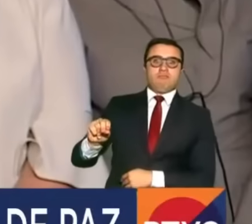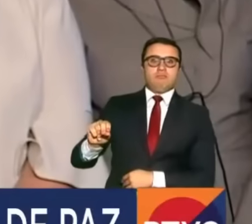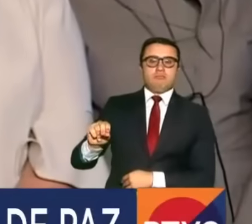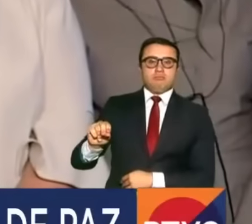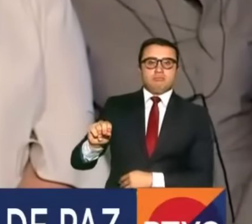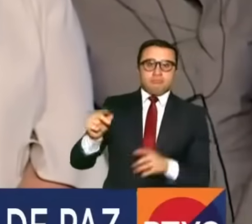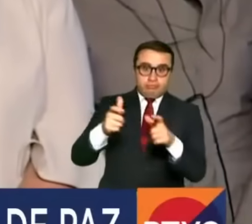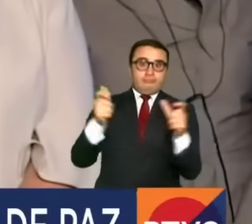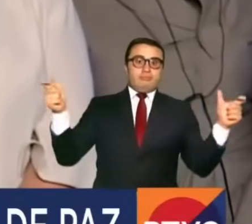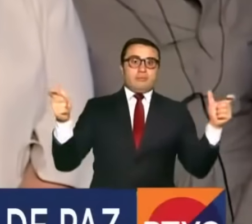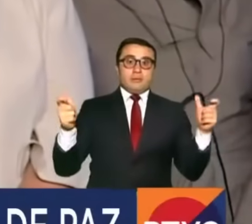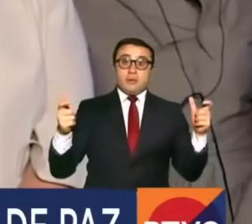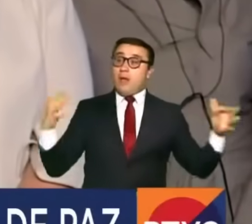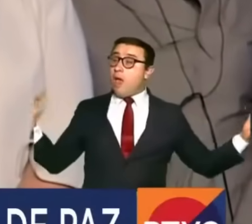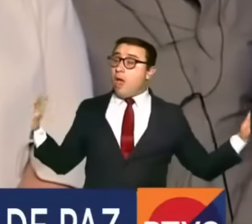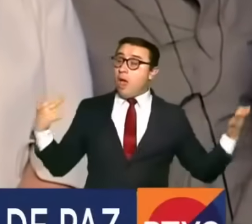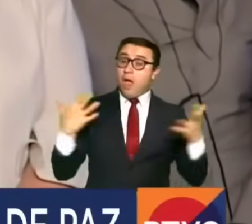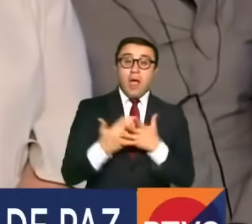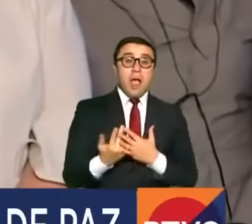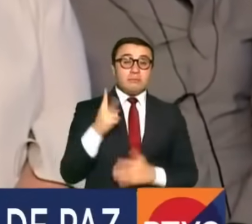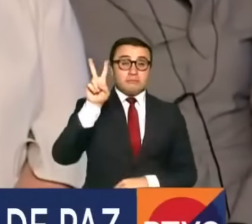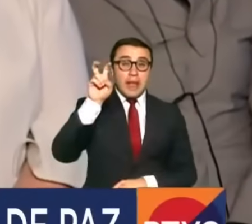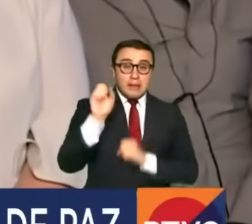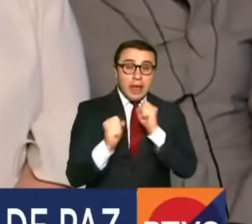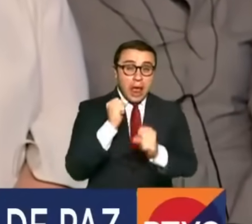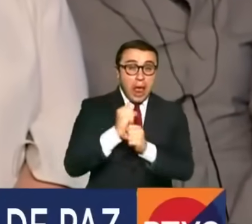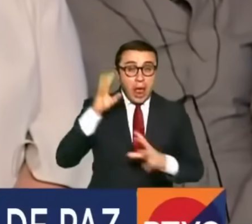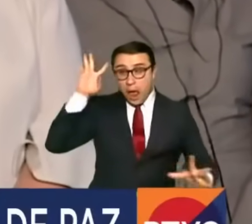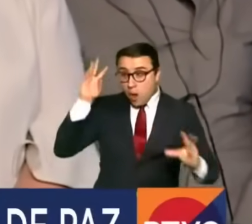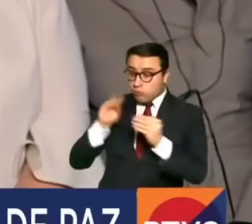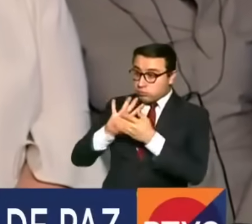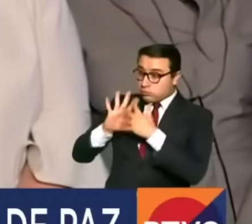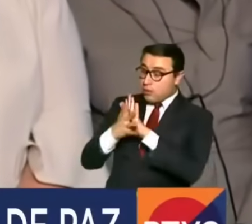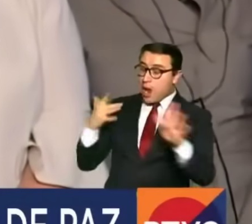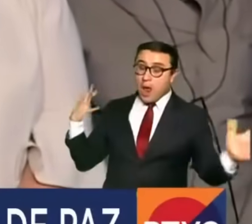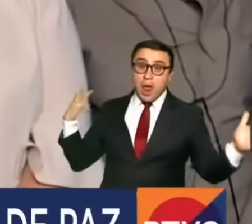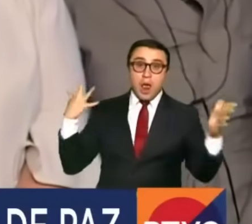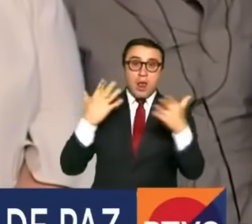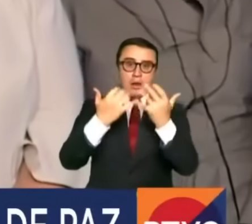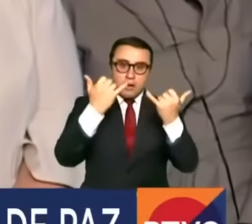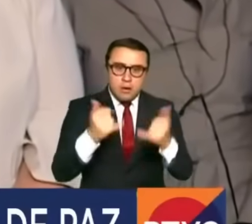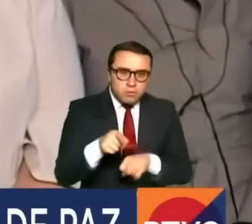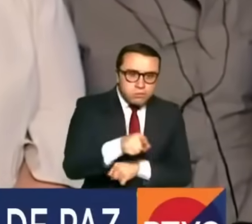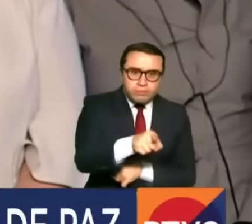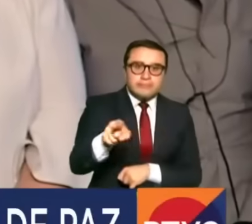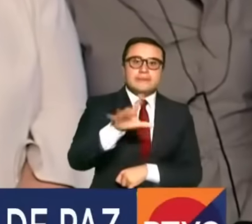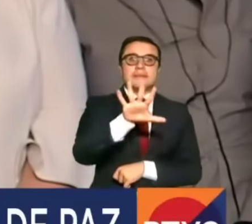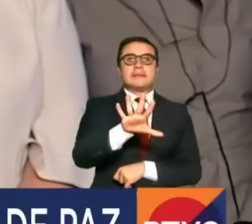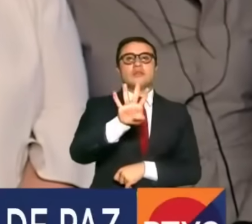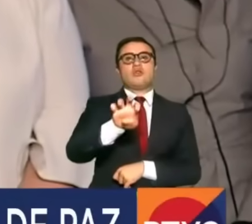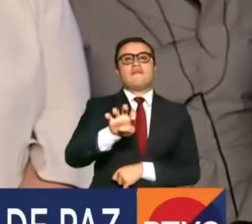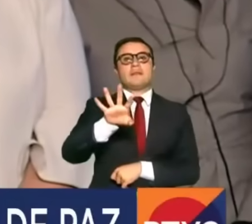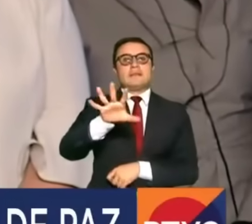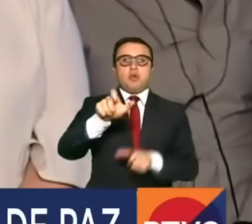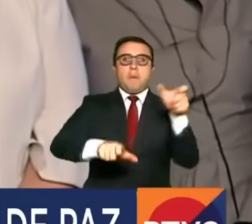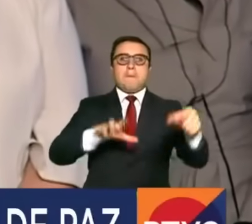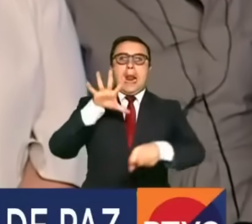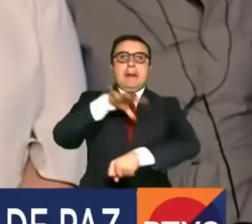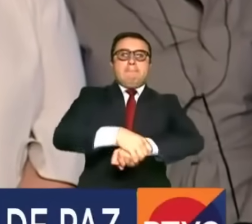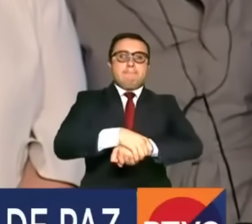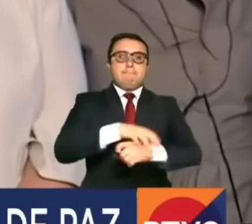Y hoy, 7 años después de firmados los acuerdos, hay 595 presos.